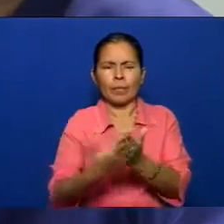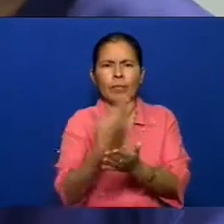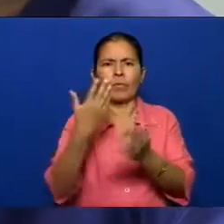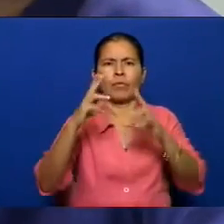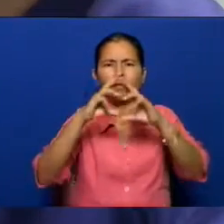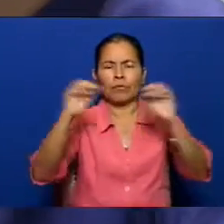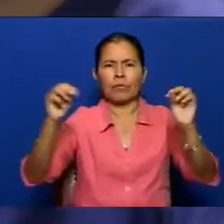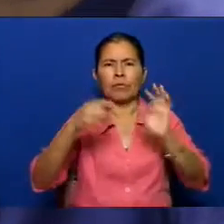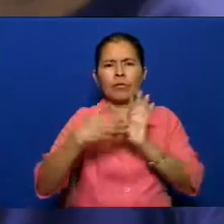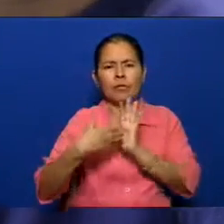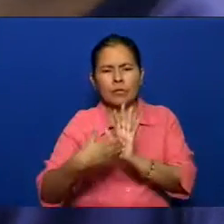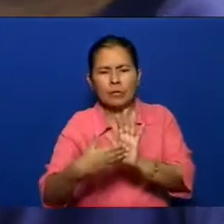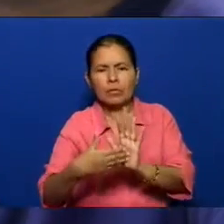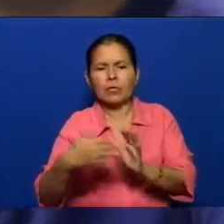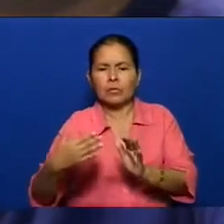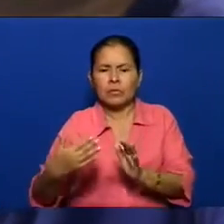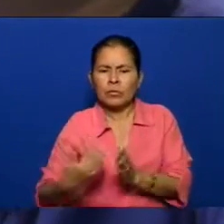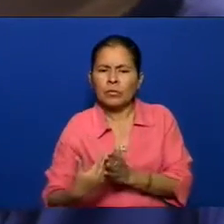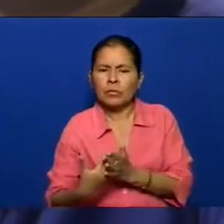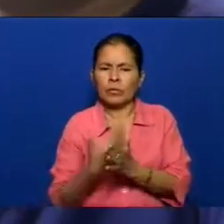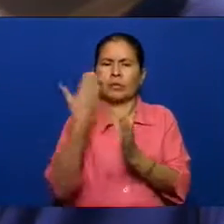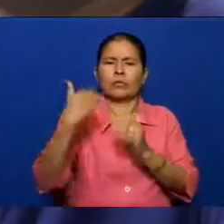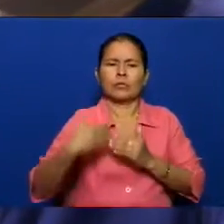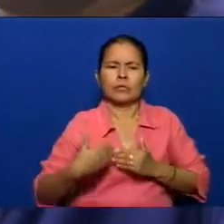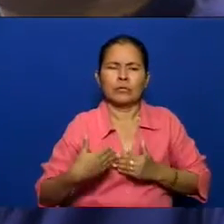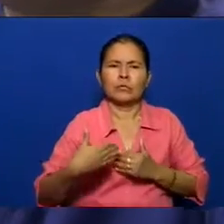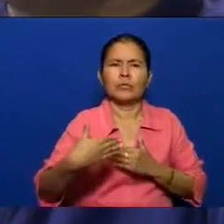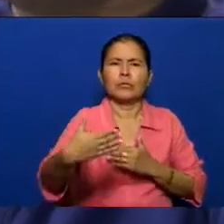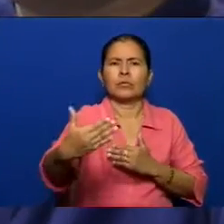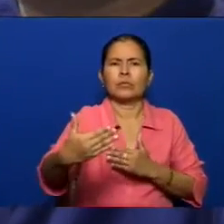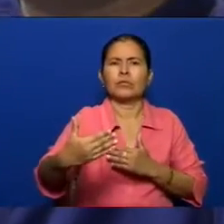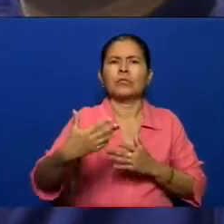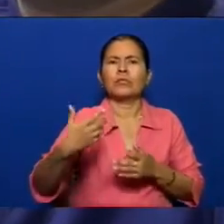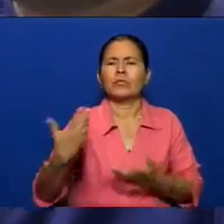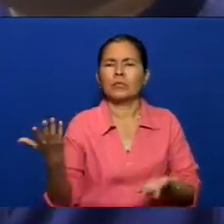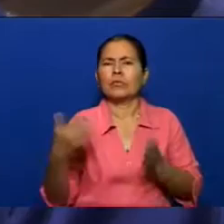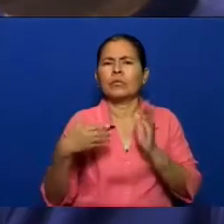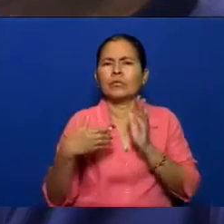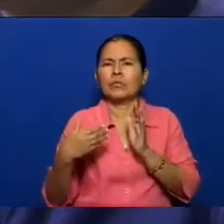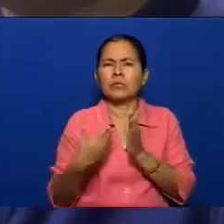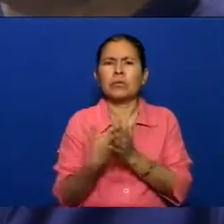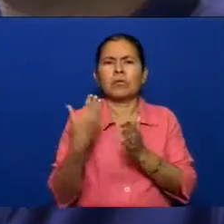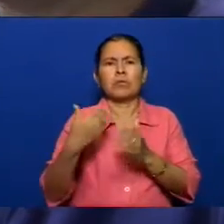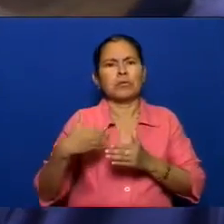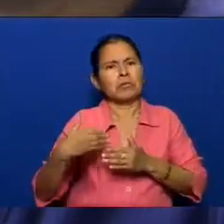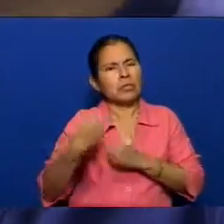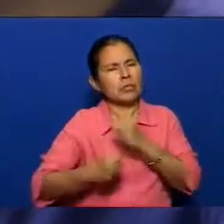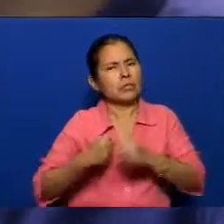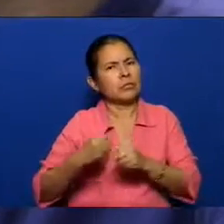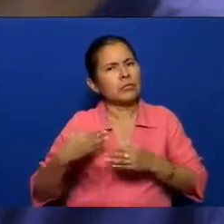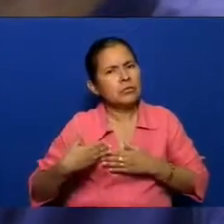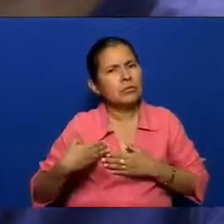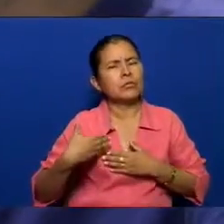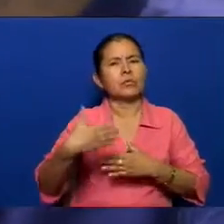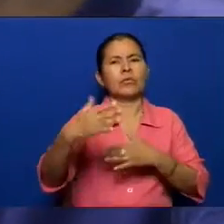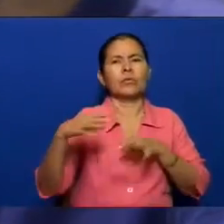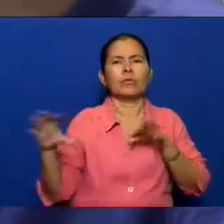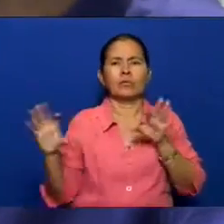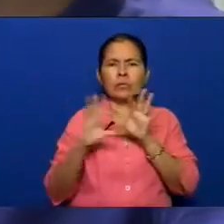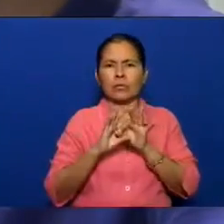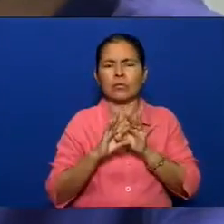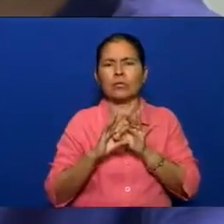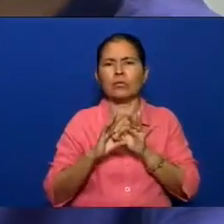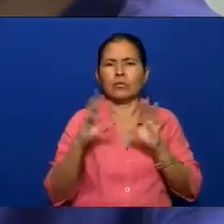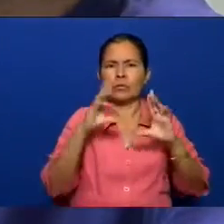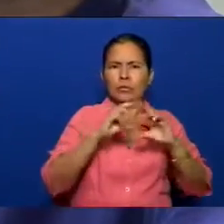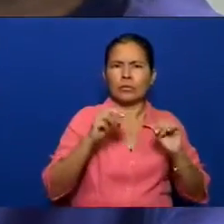derechos, y estamos iniciando un nuevo periodo. Entonces, en esta nueva etapa que se inicia junto con